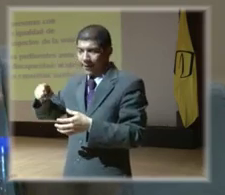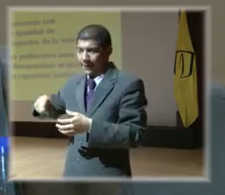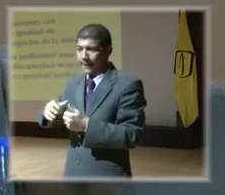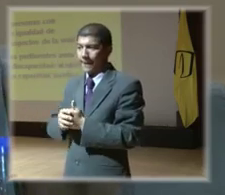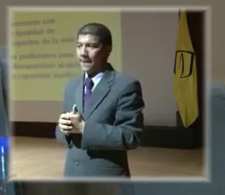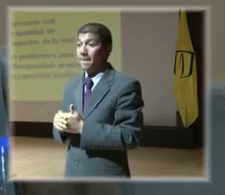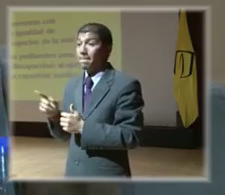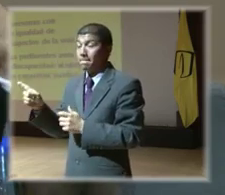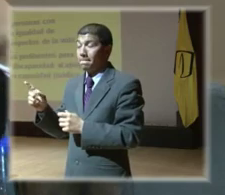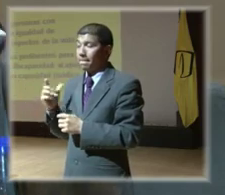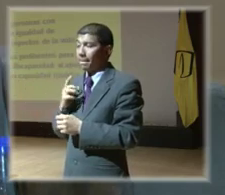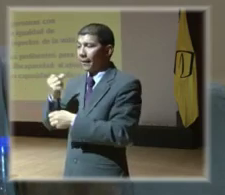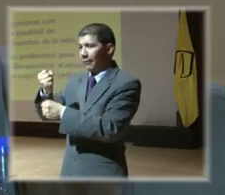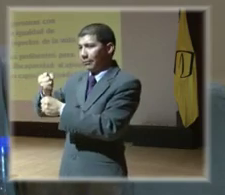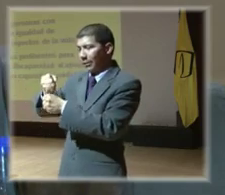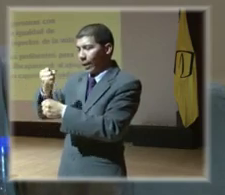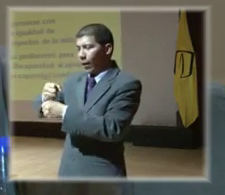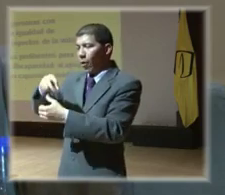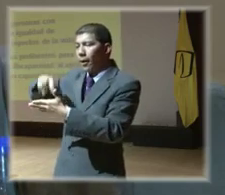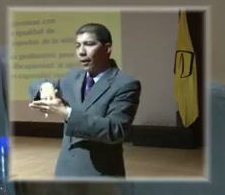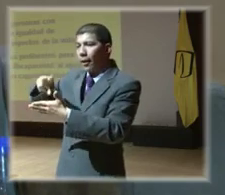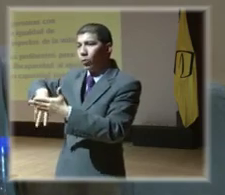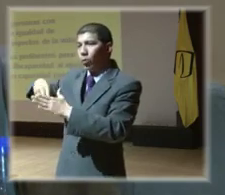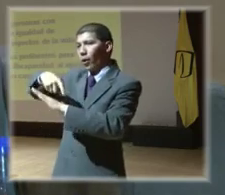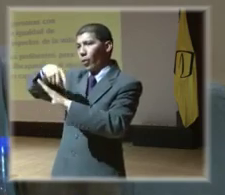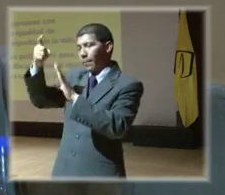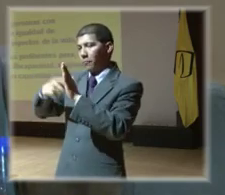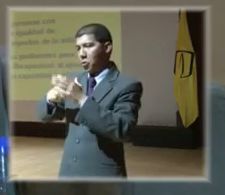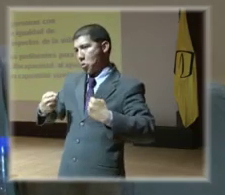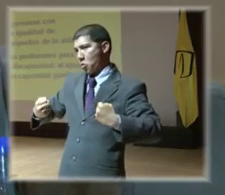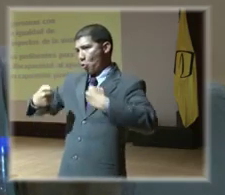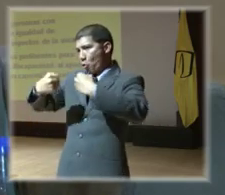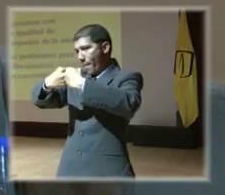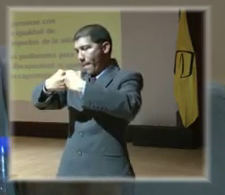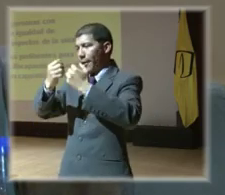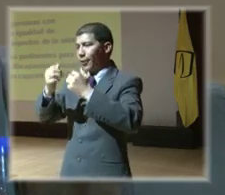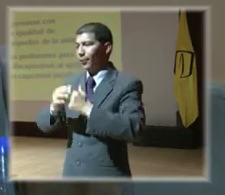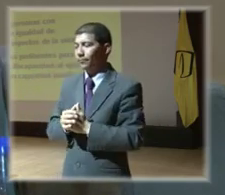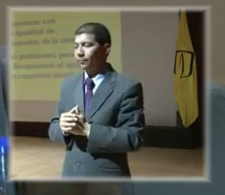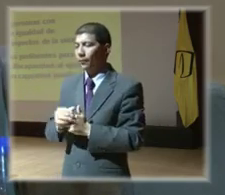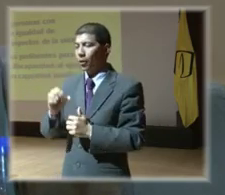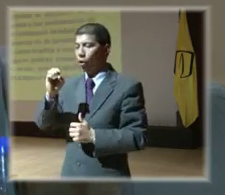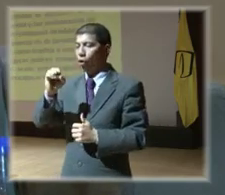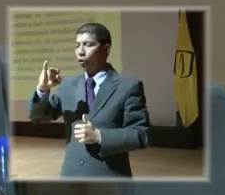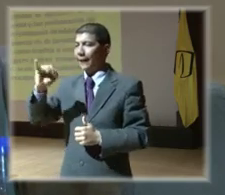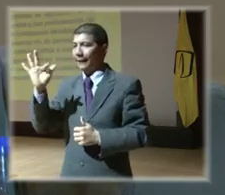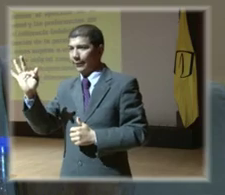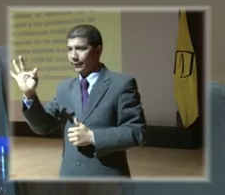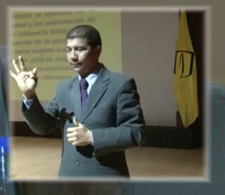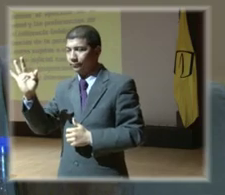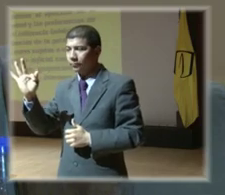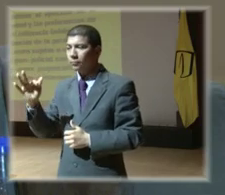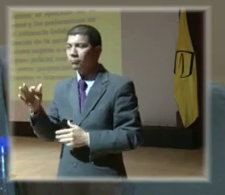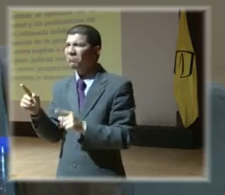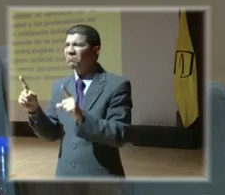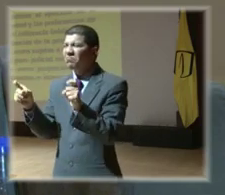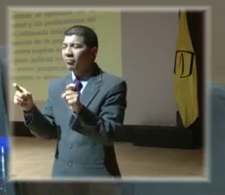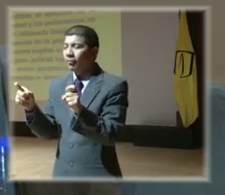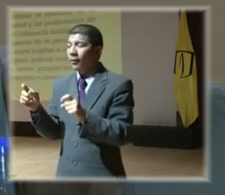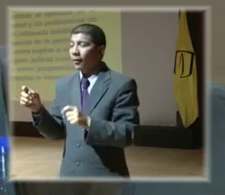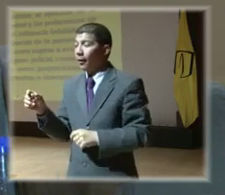de lectura complementaria con un convenio de OIT sobre personas